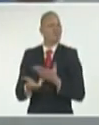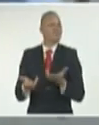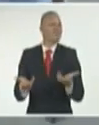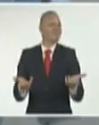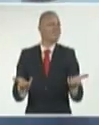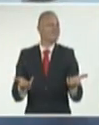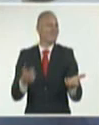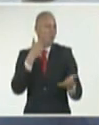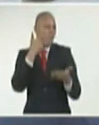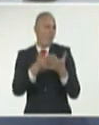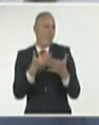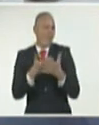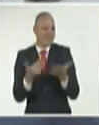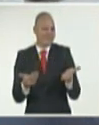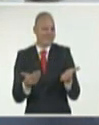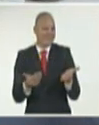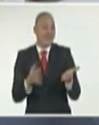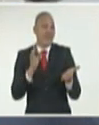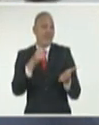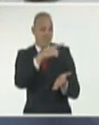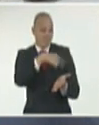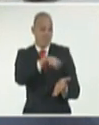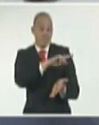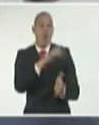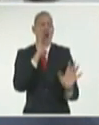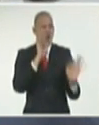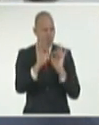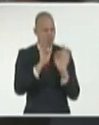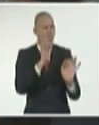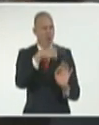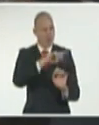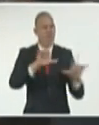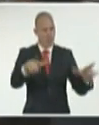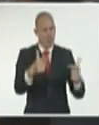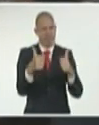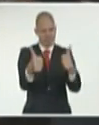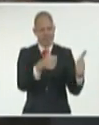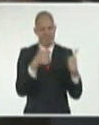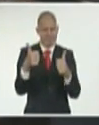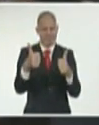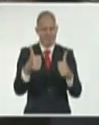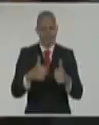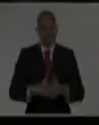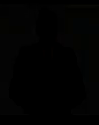no es solo la vacuna. Yelenis Fernández García, Sistema Informativo de la Televisión Cubana.